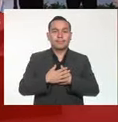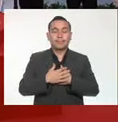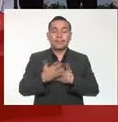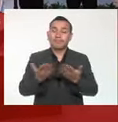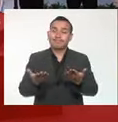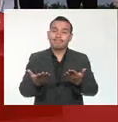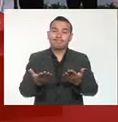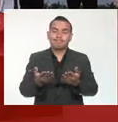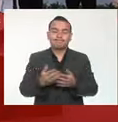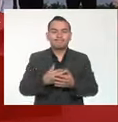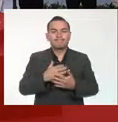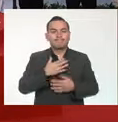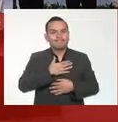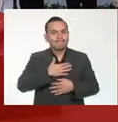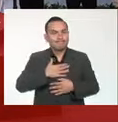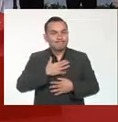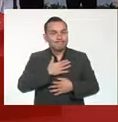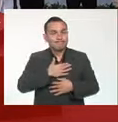Lamentablemente,